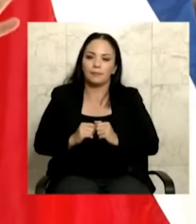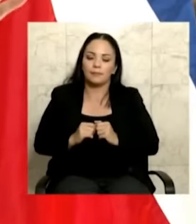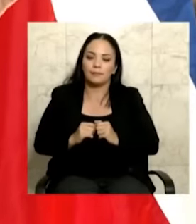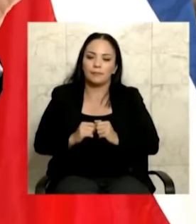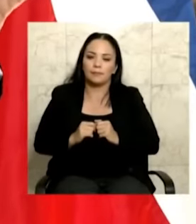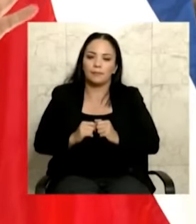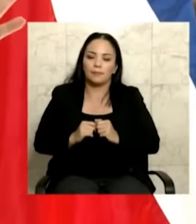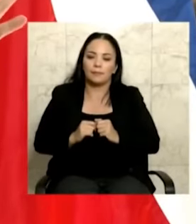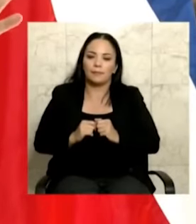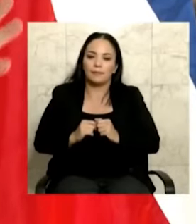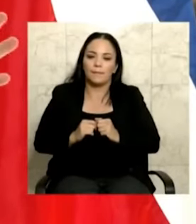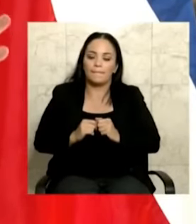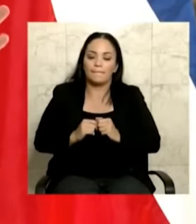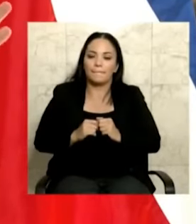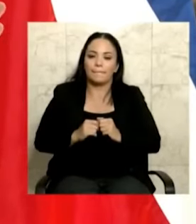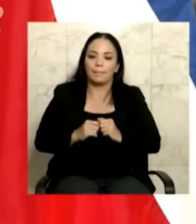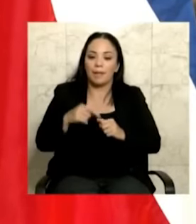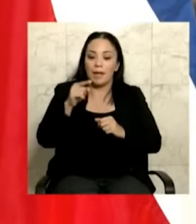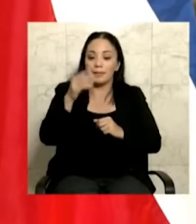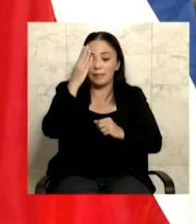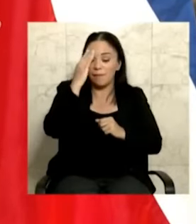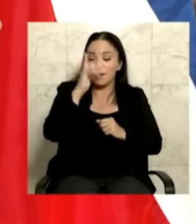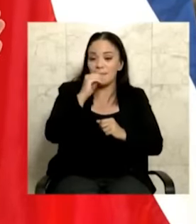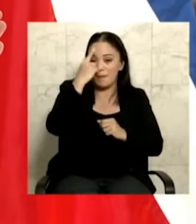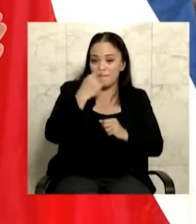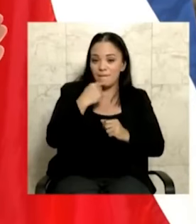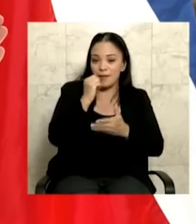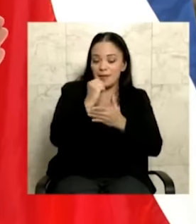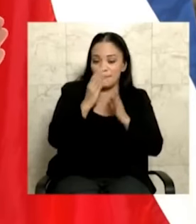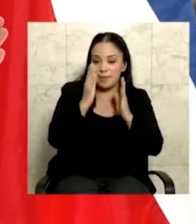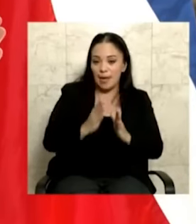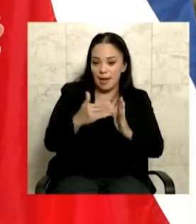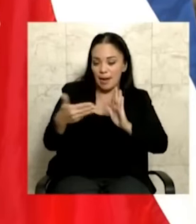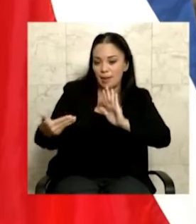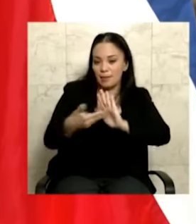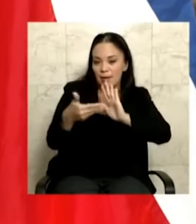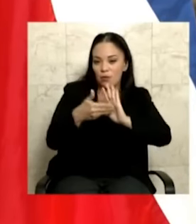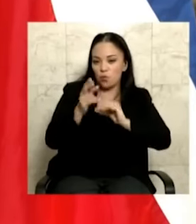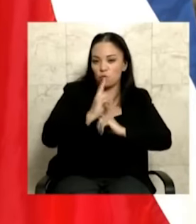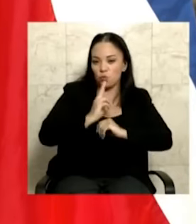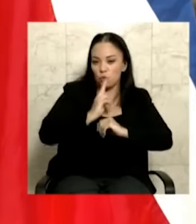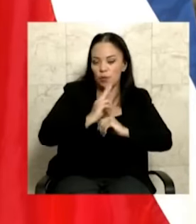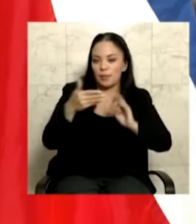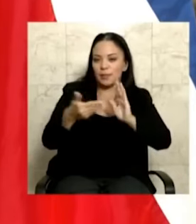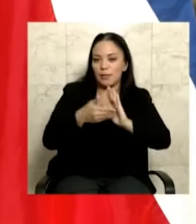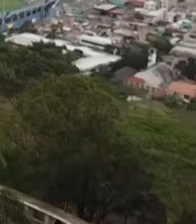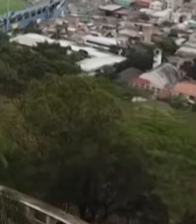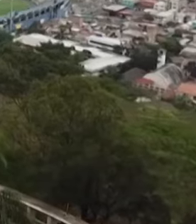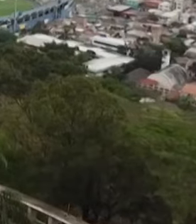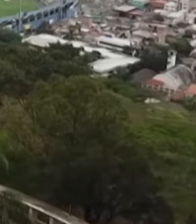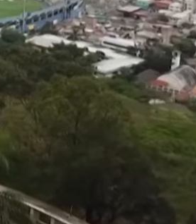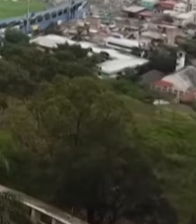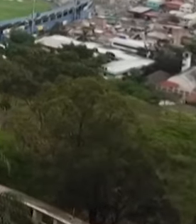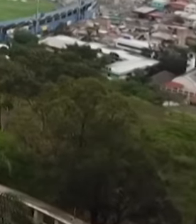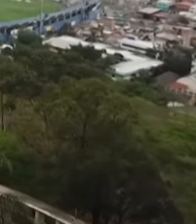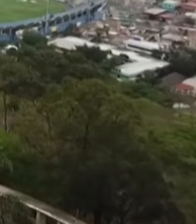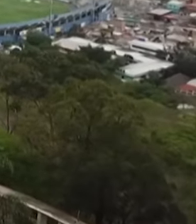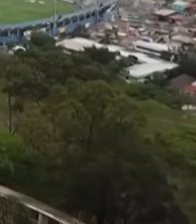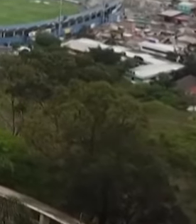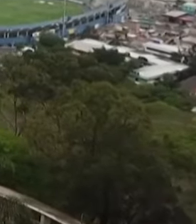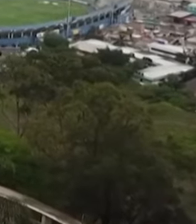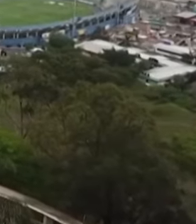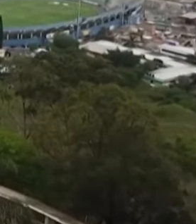estos criminales que que causan daño en Honduras causa daño en Costa Rica en